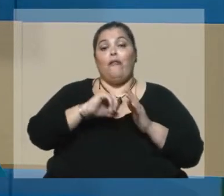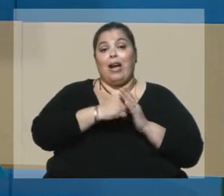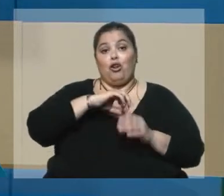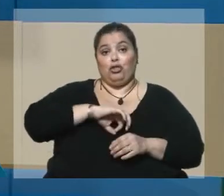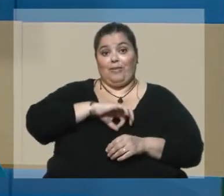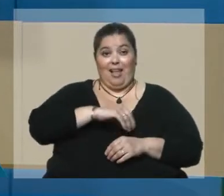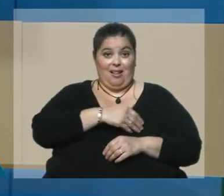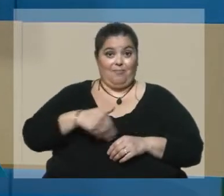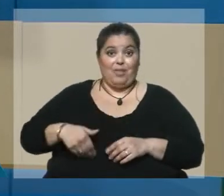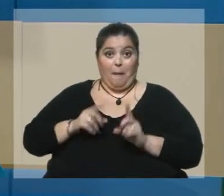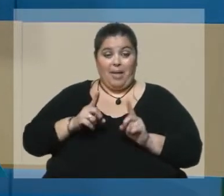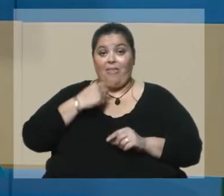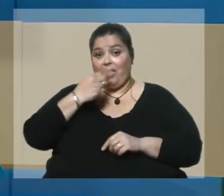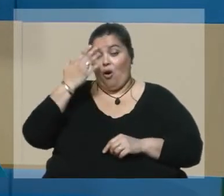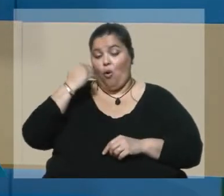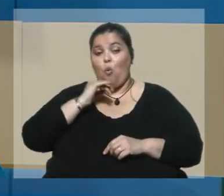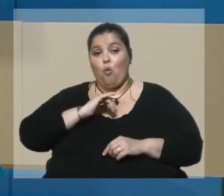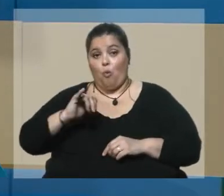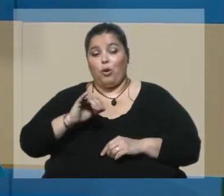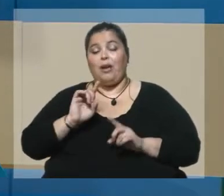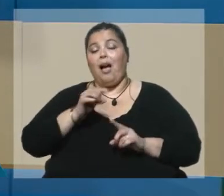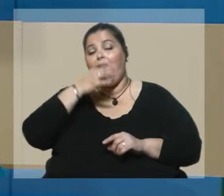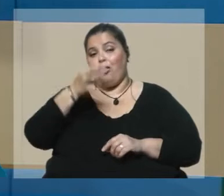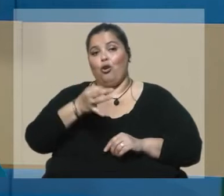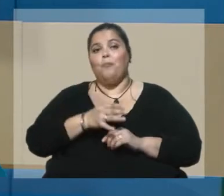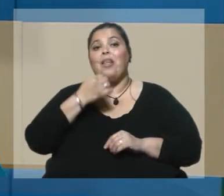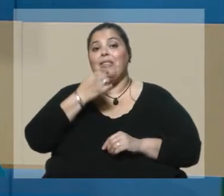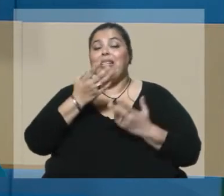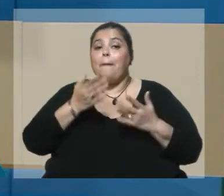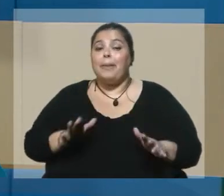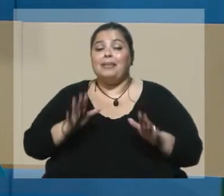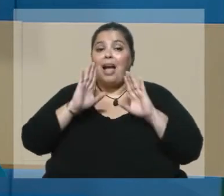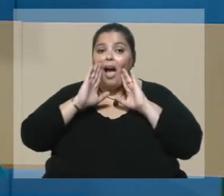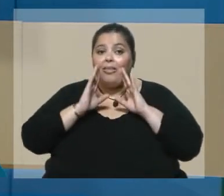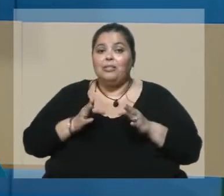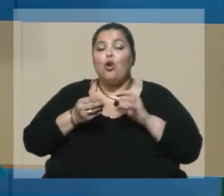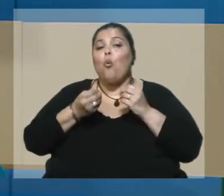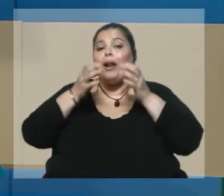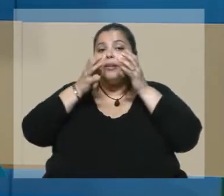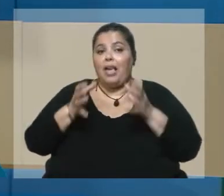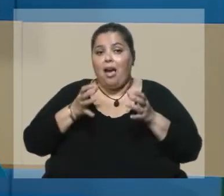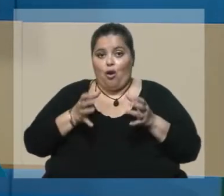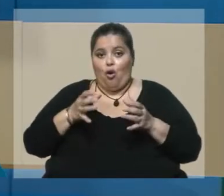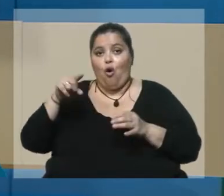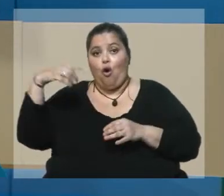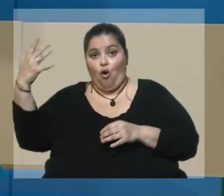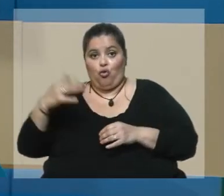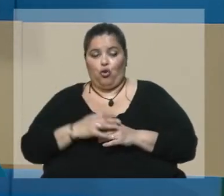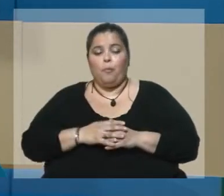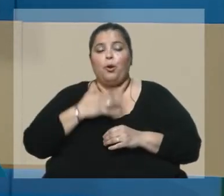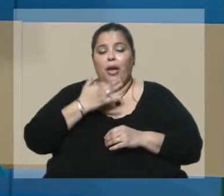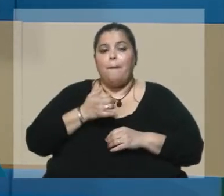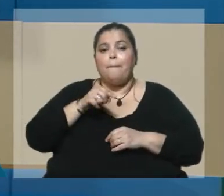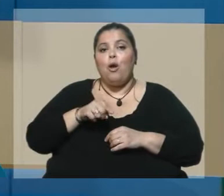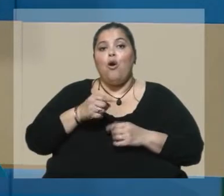lo mencionó en el último comunicado del copón que está empezando a prestar atención un poco a los riesgos externos este en esto que